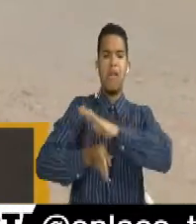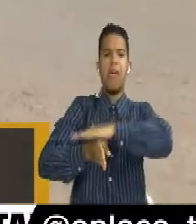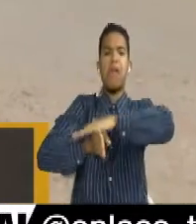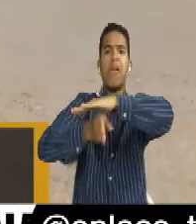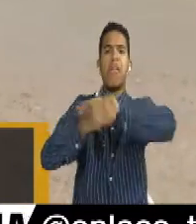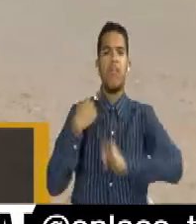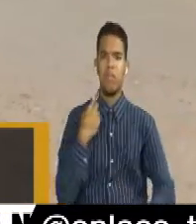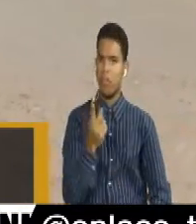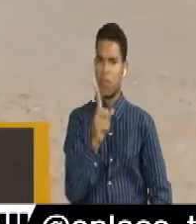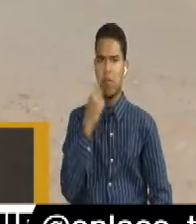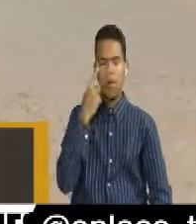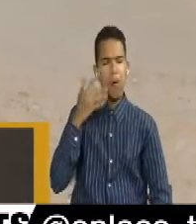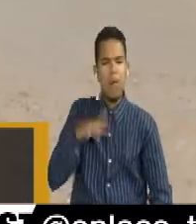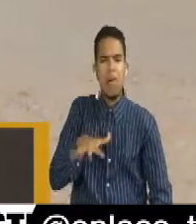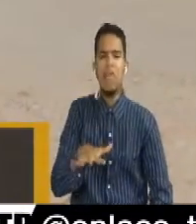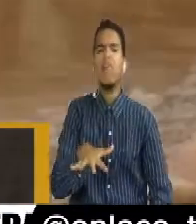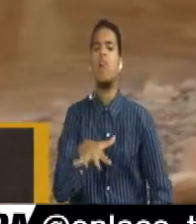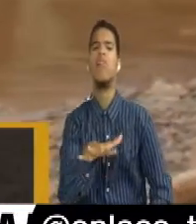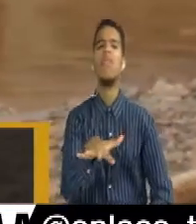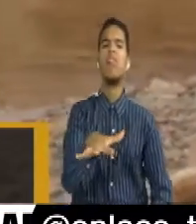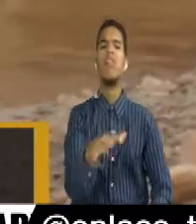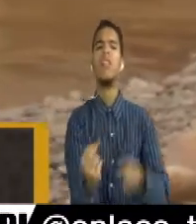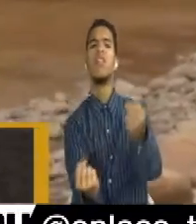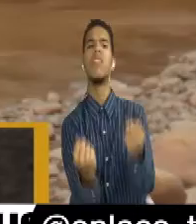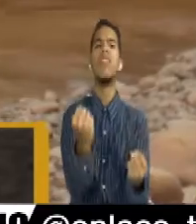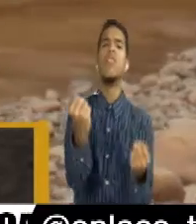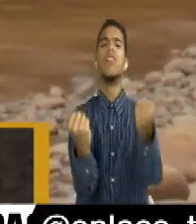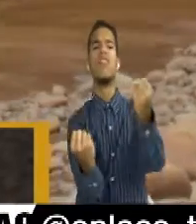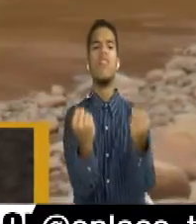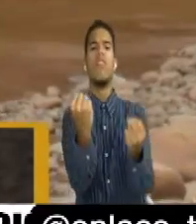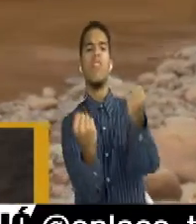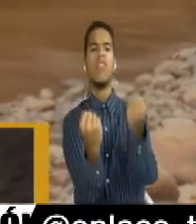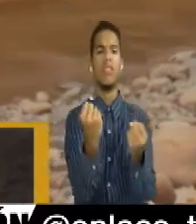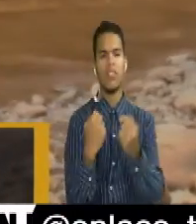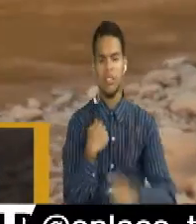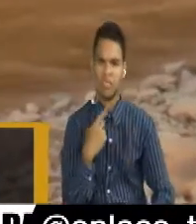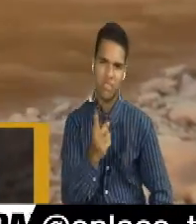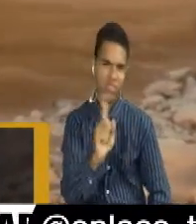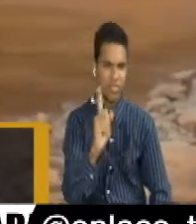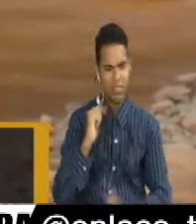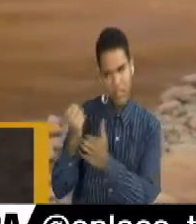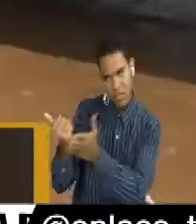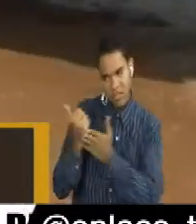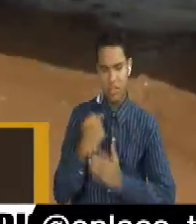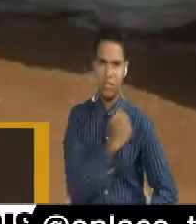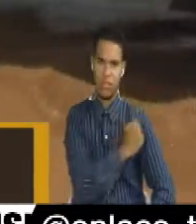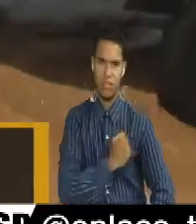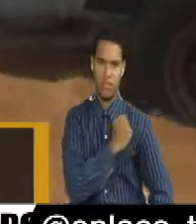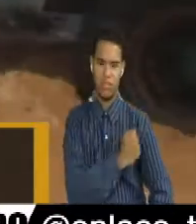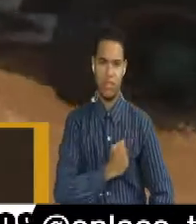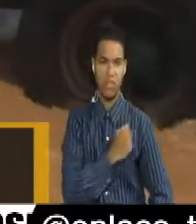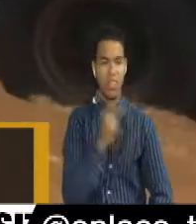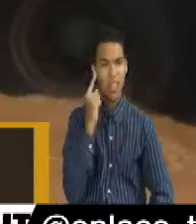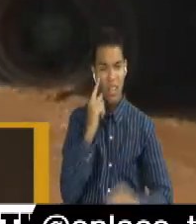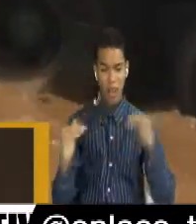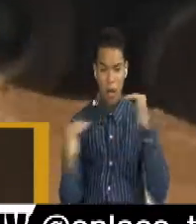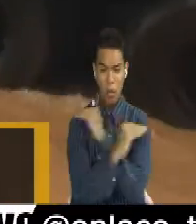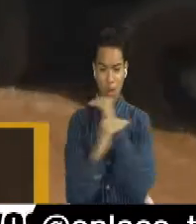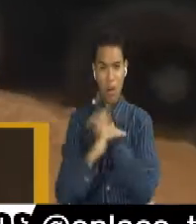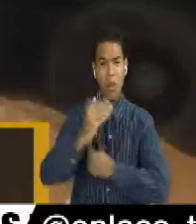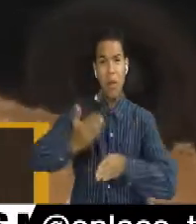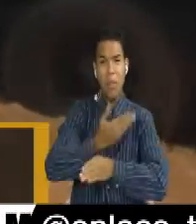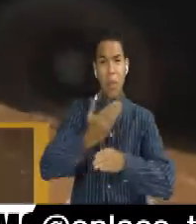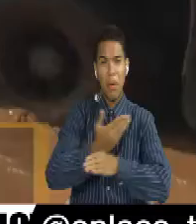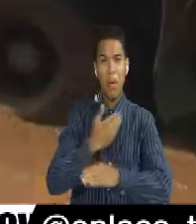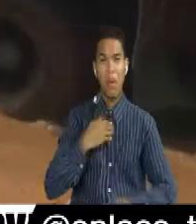manifestarnos, inmovilizando los vehículos para que nos ayuden. Los afectados aseguran que esta problemática en la vía nacional ya cumplió